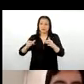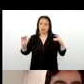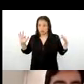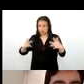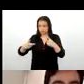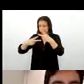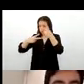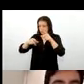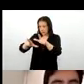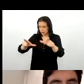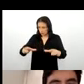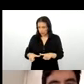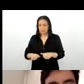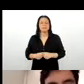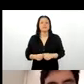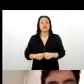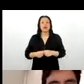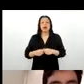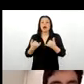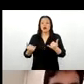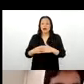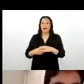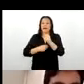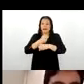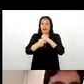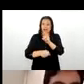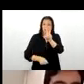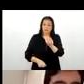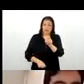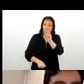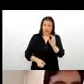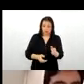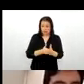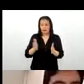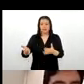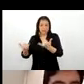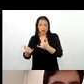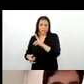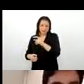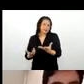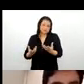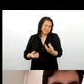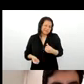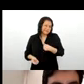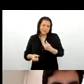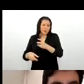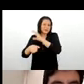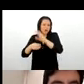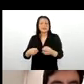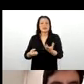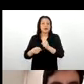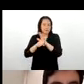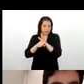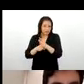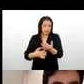Ya en el año 2020 al 21, como todos conocemos por el tema de la pandemia, el